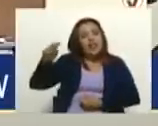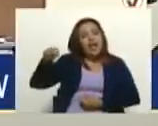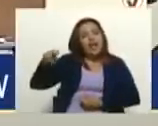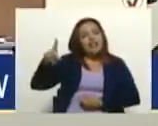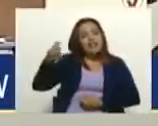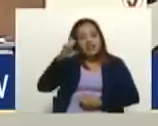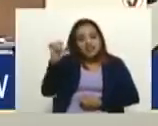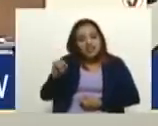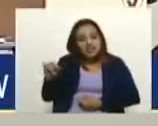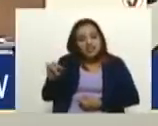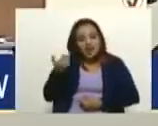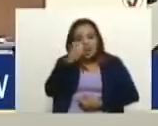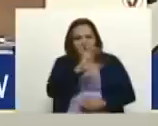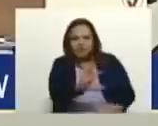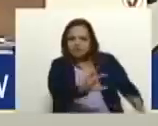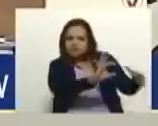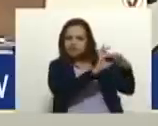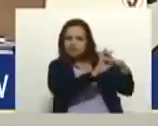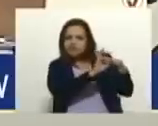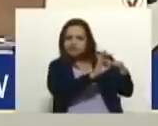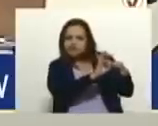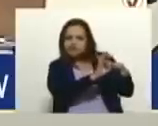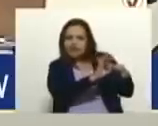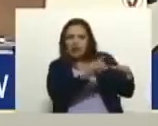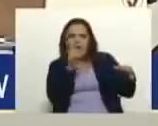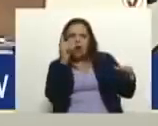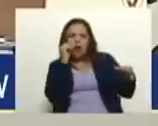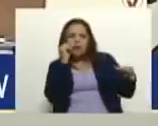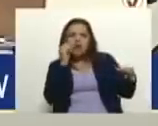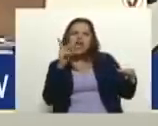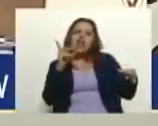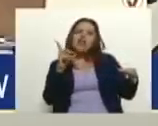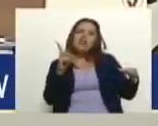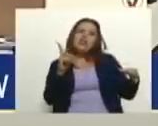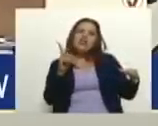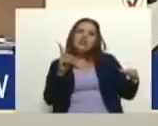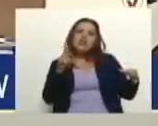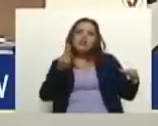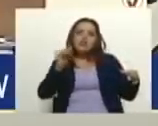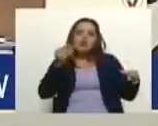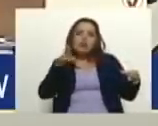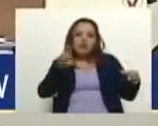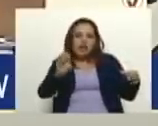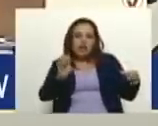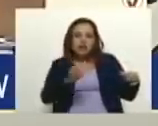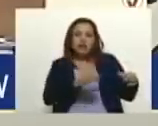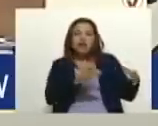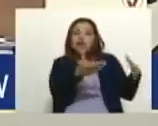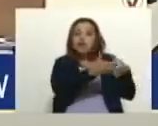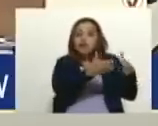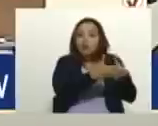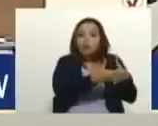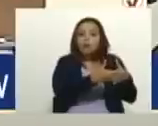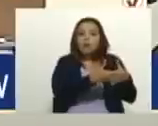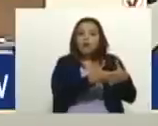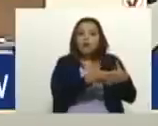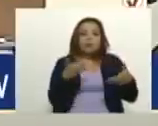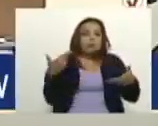Vínculo de Iván Duque con el narcoparamilitarismo, con grupos paramilitares que compraron